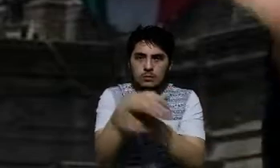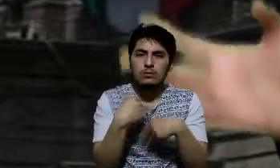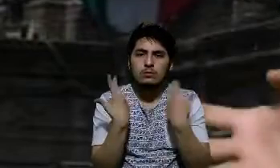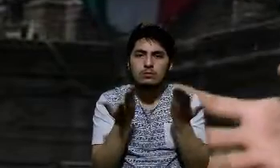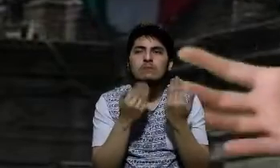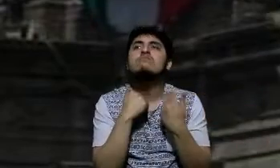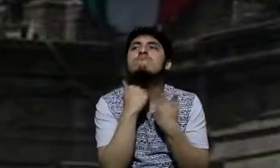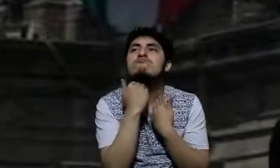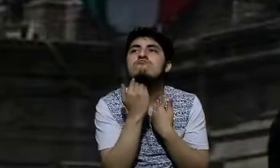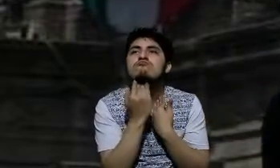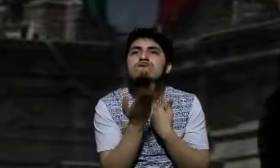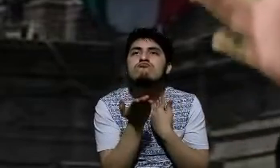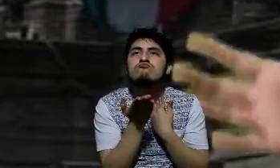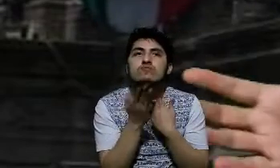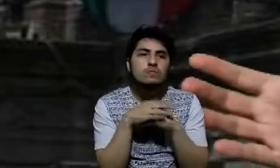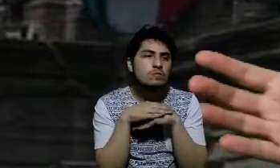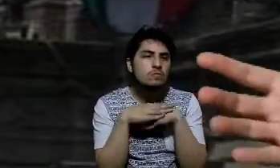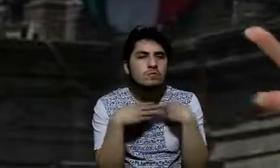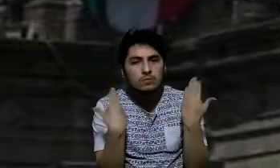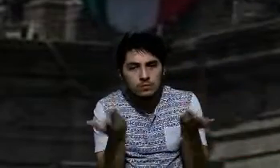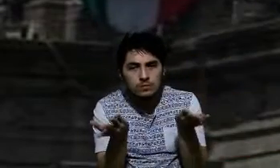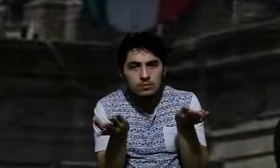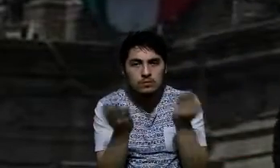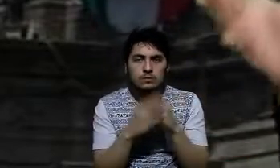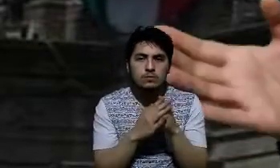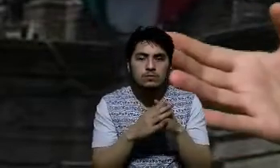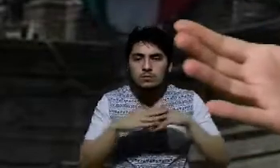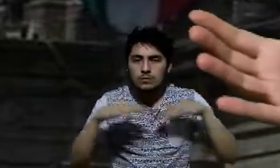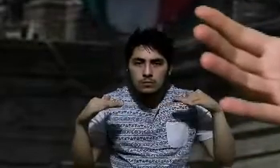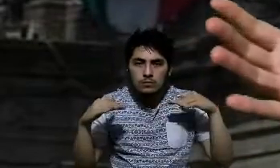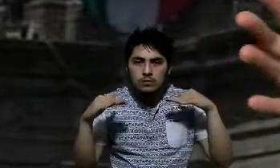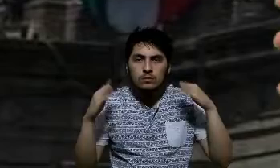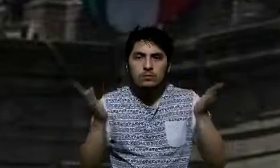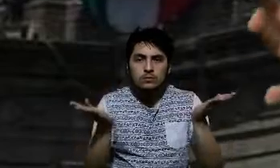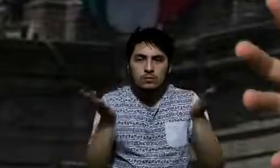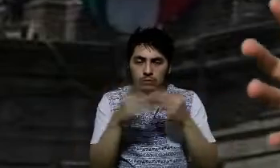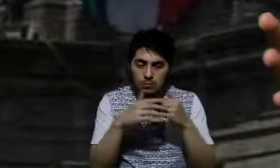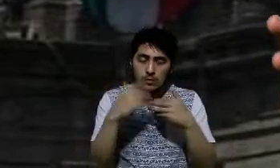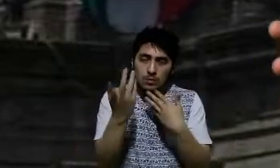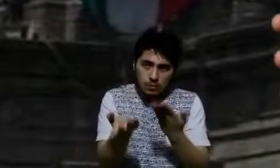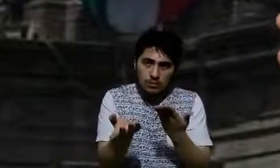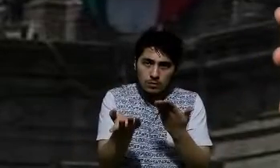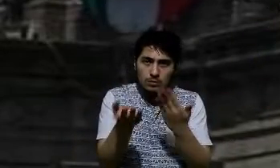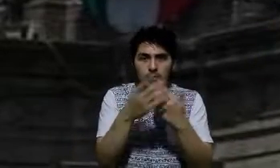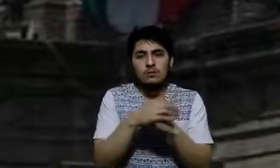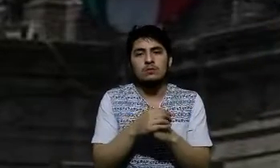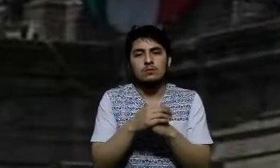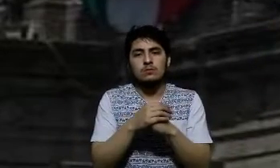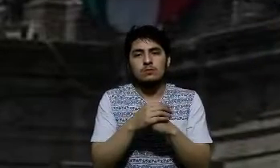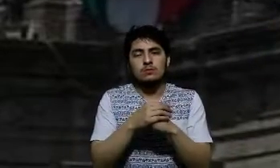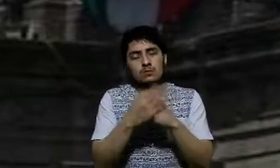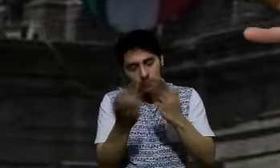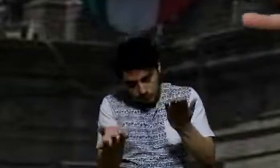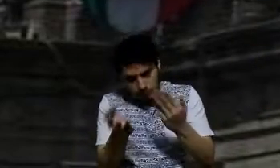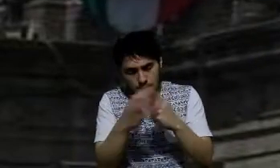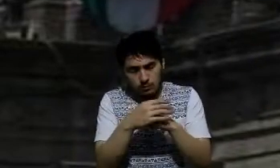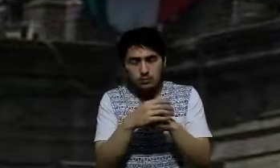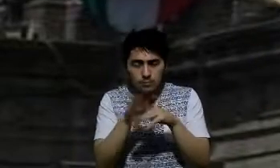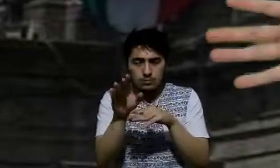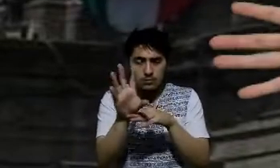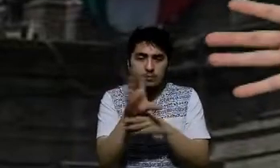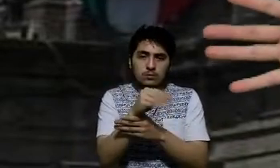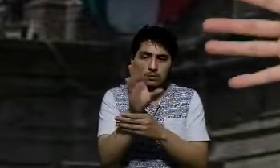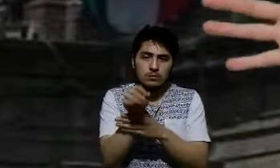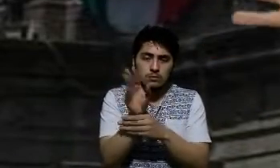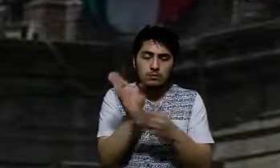da a cualquiera. Las mujeres son iguales. No necesitan ningún tipo de reconocimiento. En cambio, solamente se le va